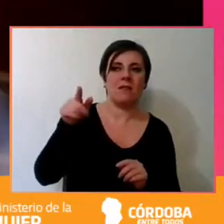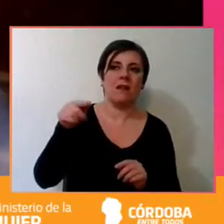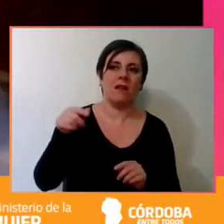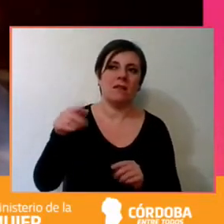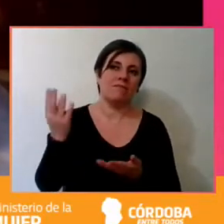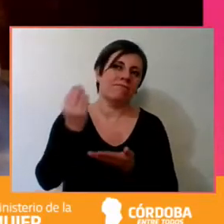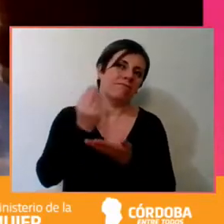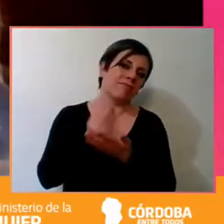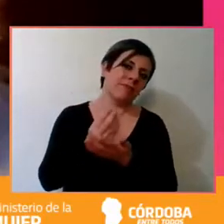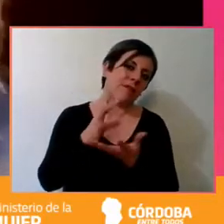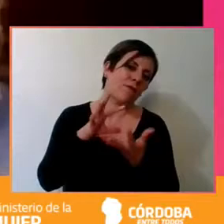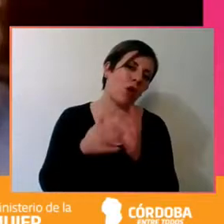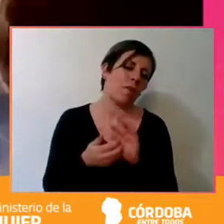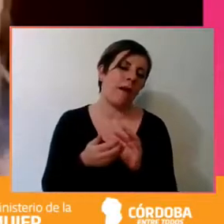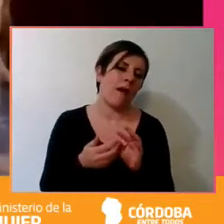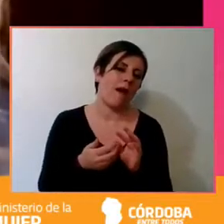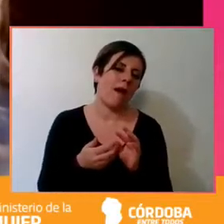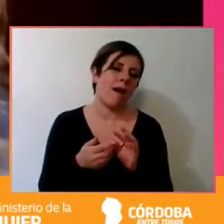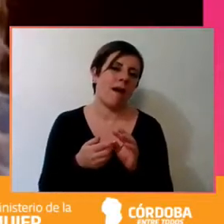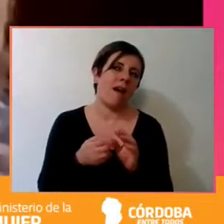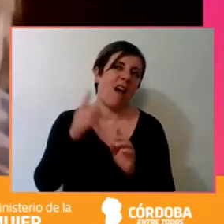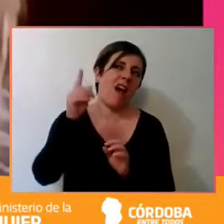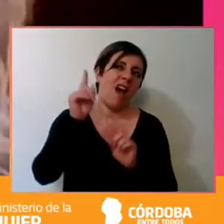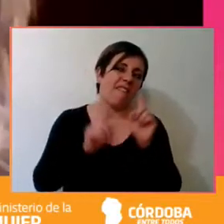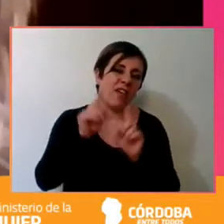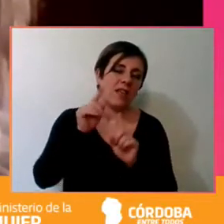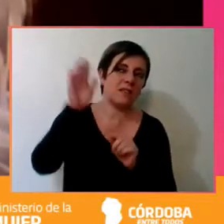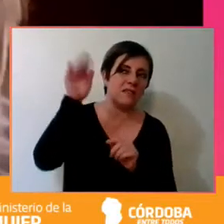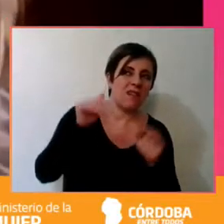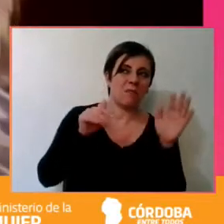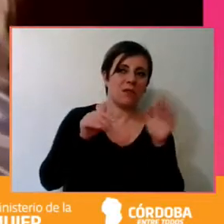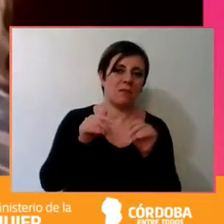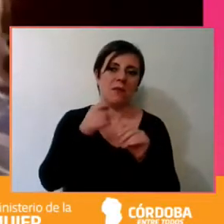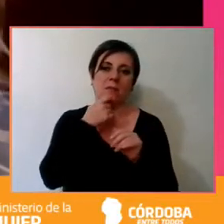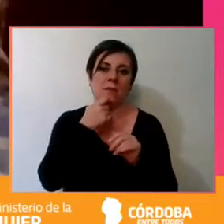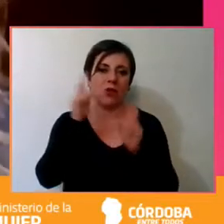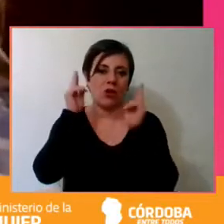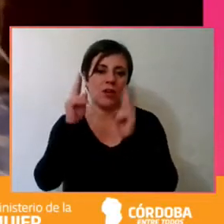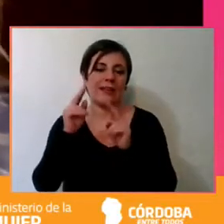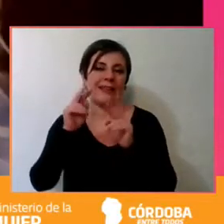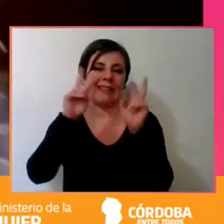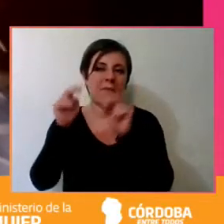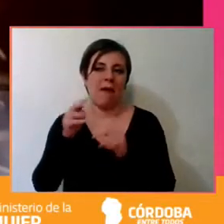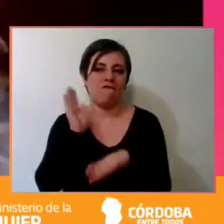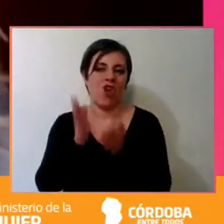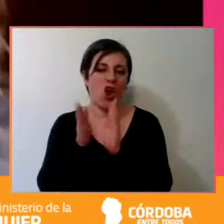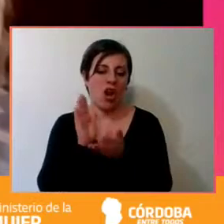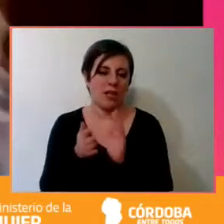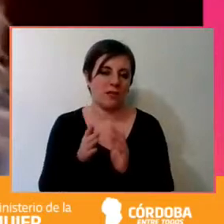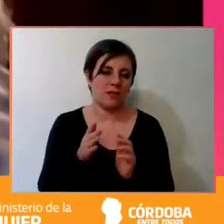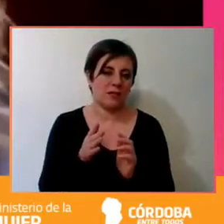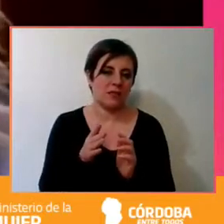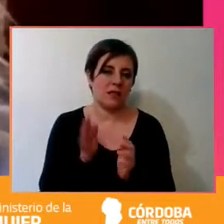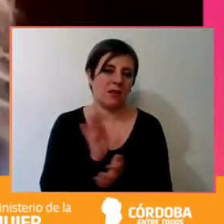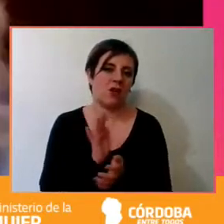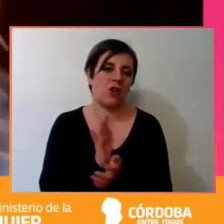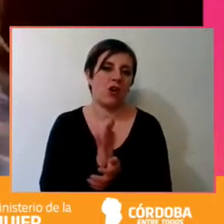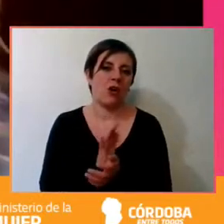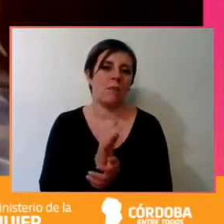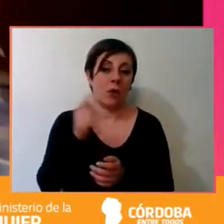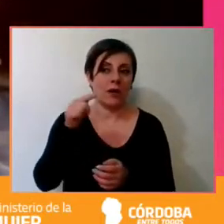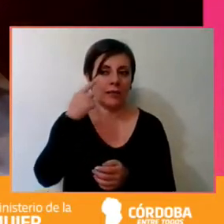de manera esporádica, sobre todo cuando están atendiendo el tema de violencia, que es el, digamos, el que se ha